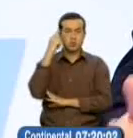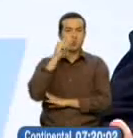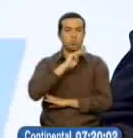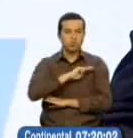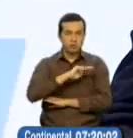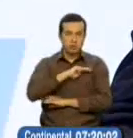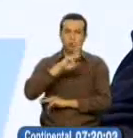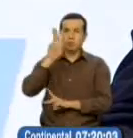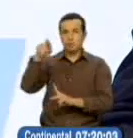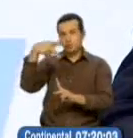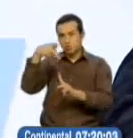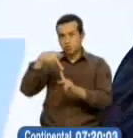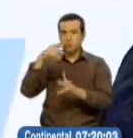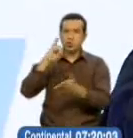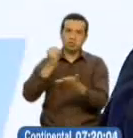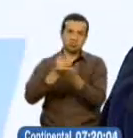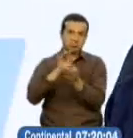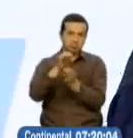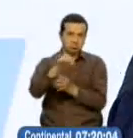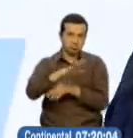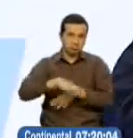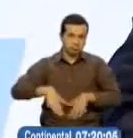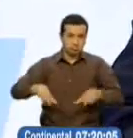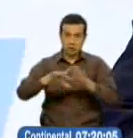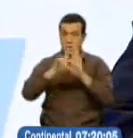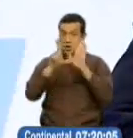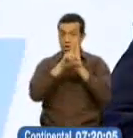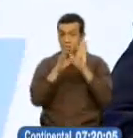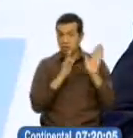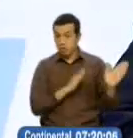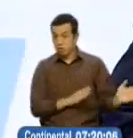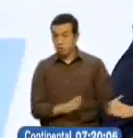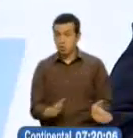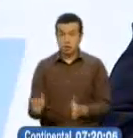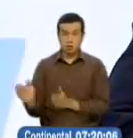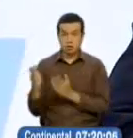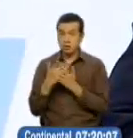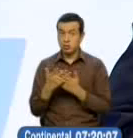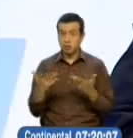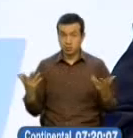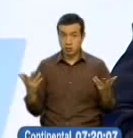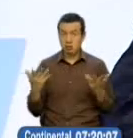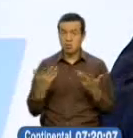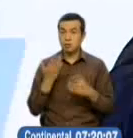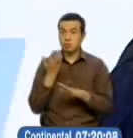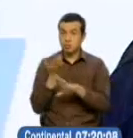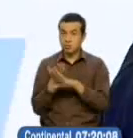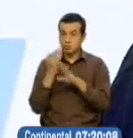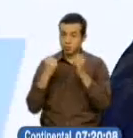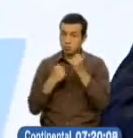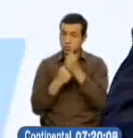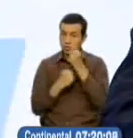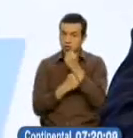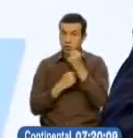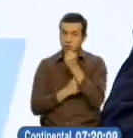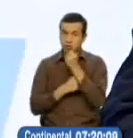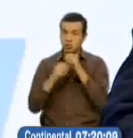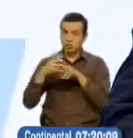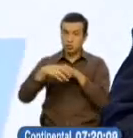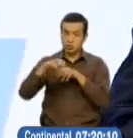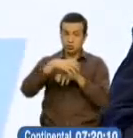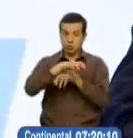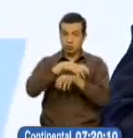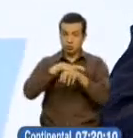autónomos descentralizados. Por tanto, esta ley de ordenamiento territorial es una apuesta para fortalecer esa descentralización. ¿Por